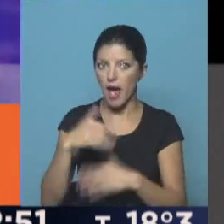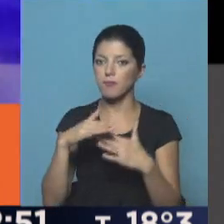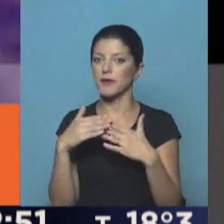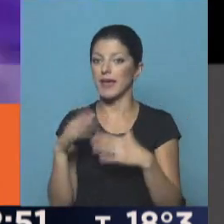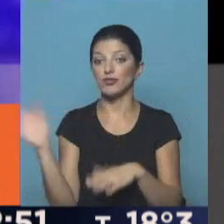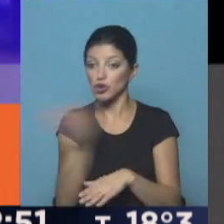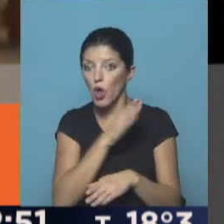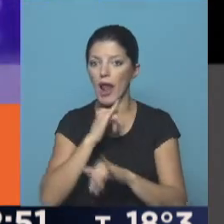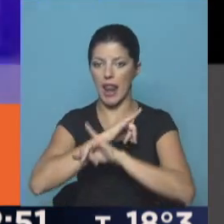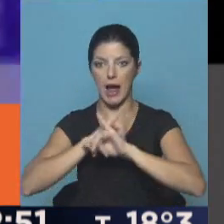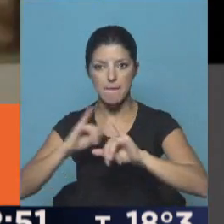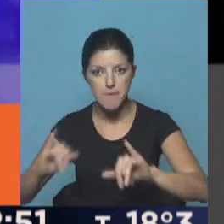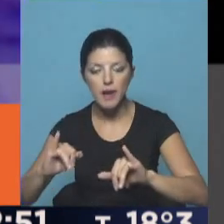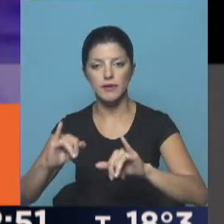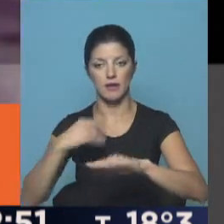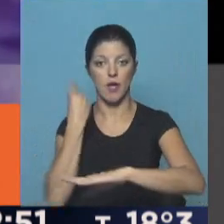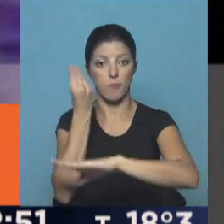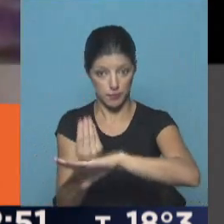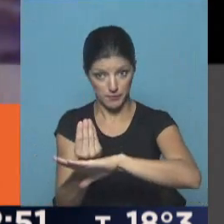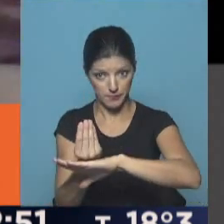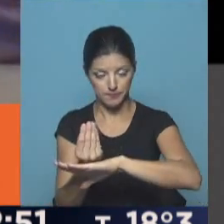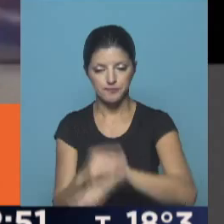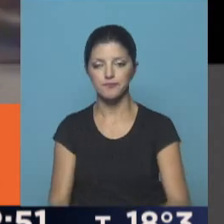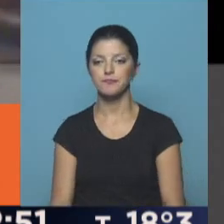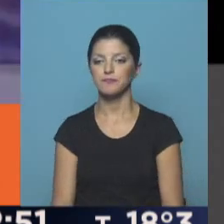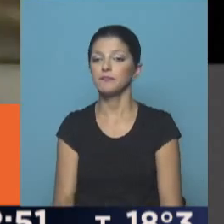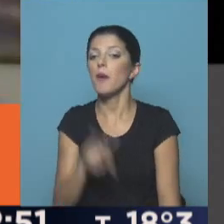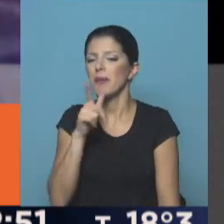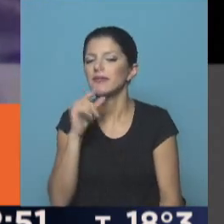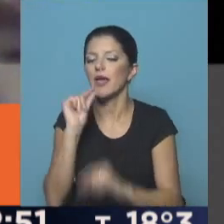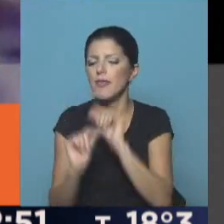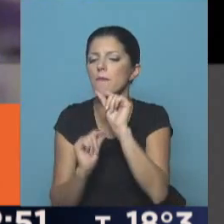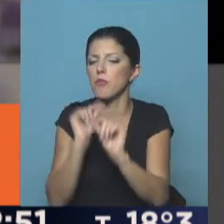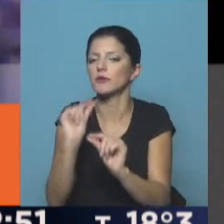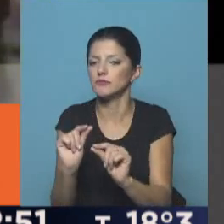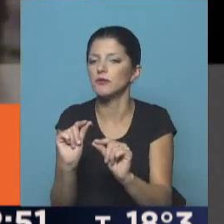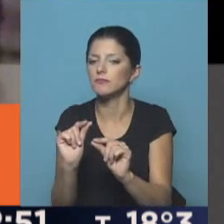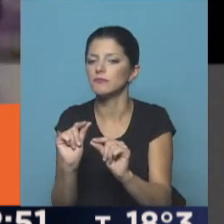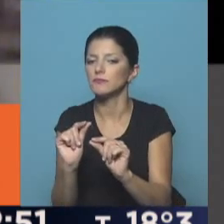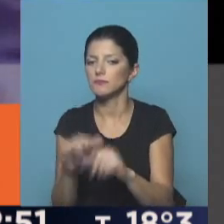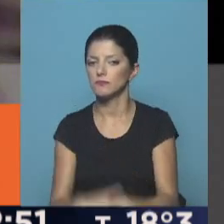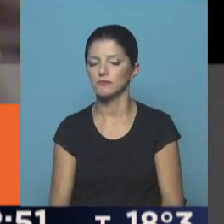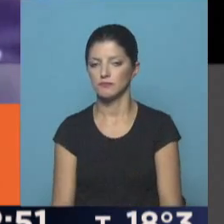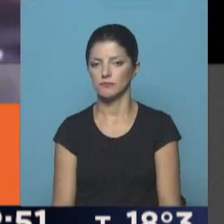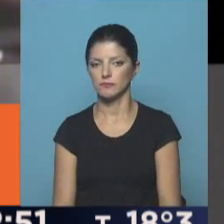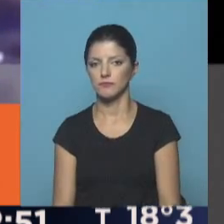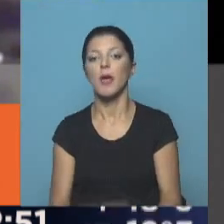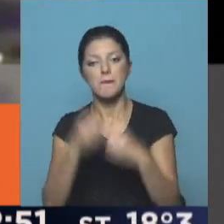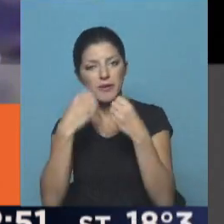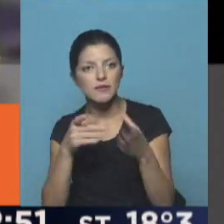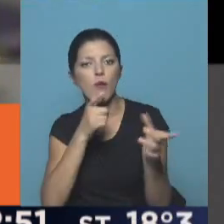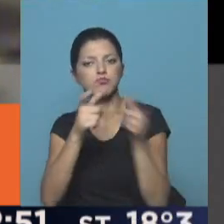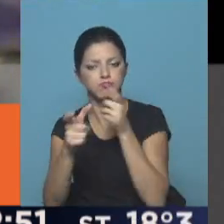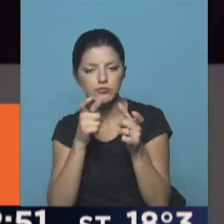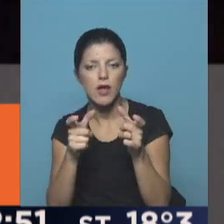durante todo su mandato como líder del Partido Laborista. Ahora parece que comienza a tener posturas que se acercan muchísimo más a lo